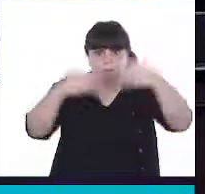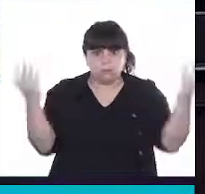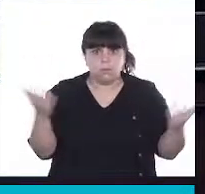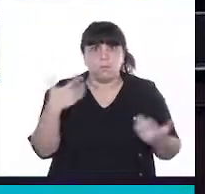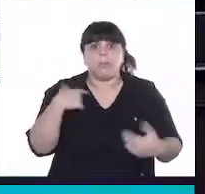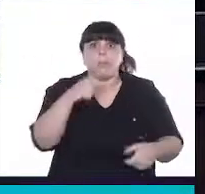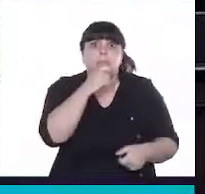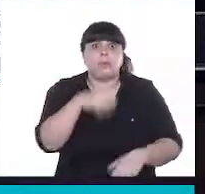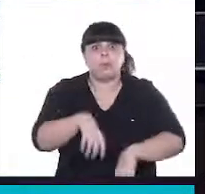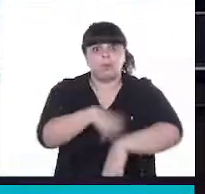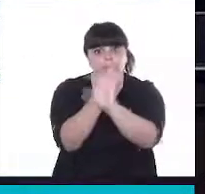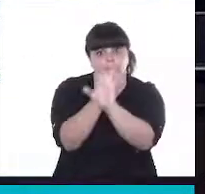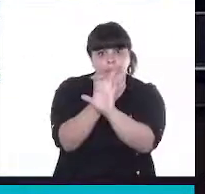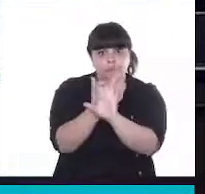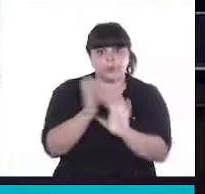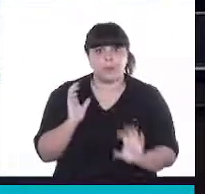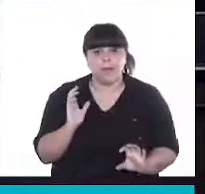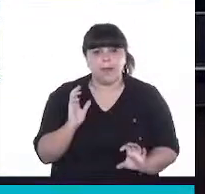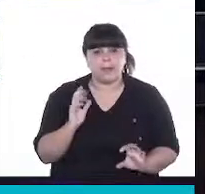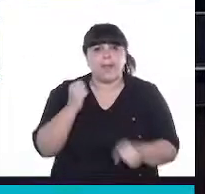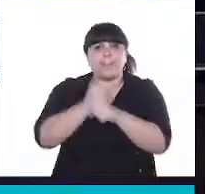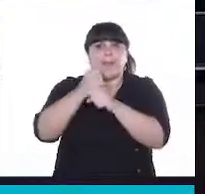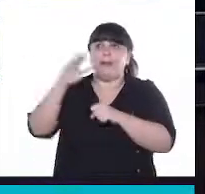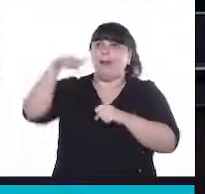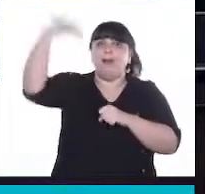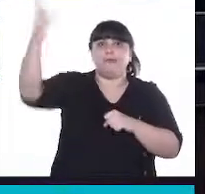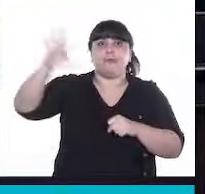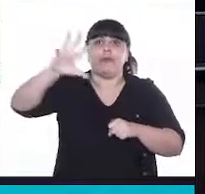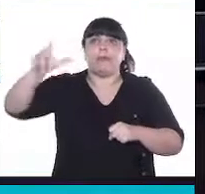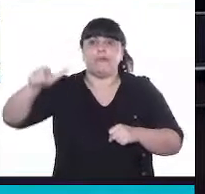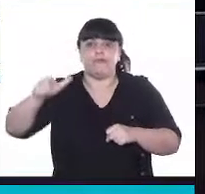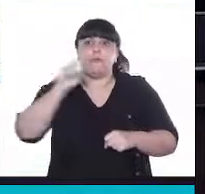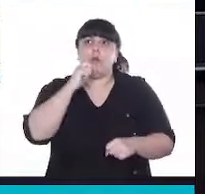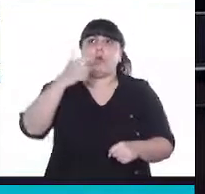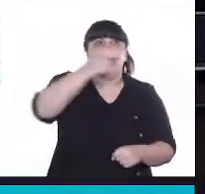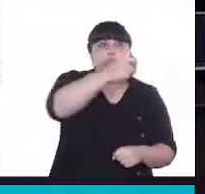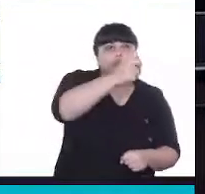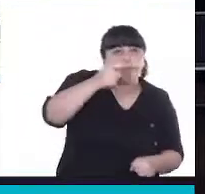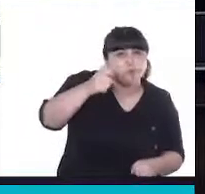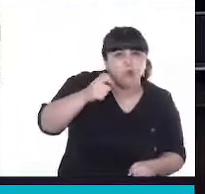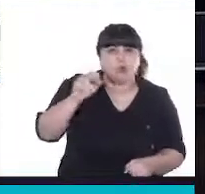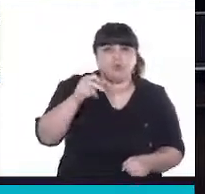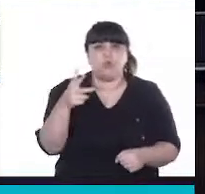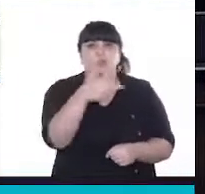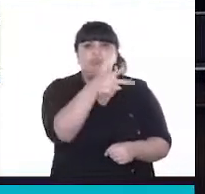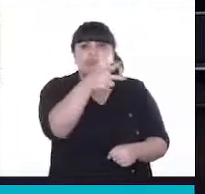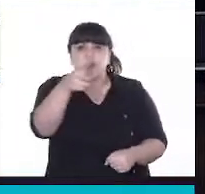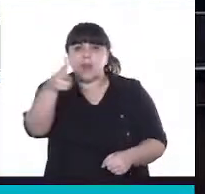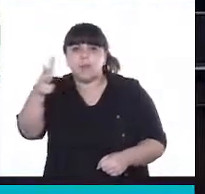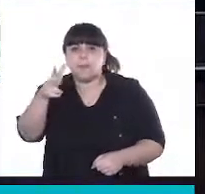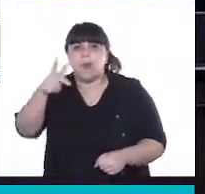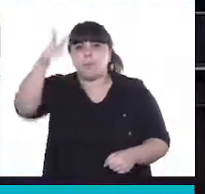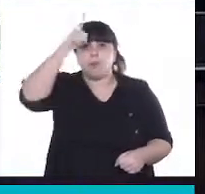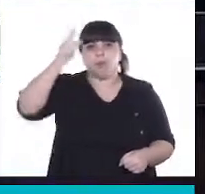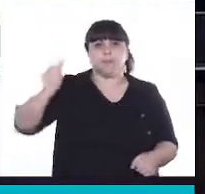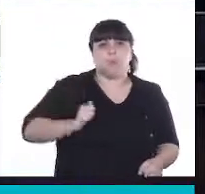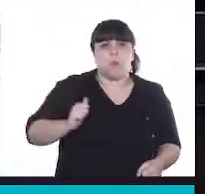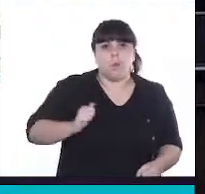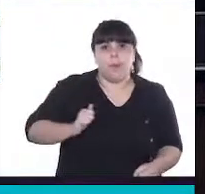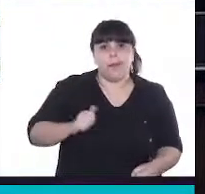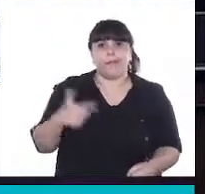por ejemplo con sus cómplices pueden fotografiar y de hecho lo hacen y firmar a los guardias para después